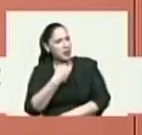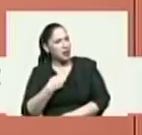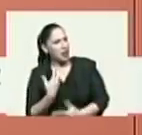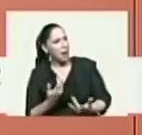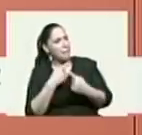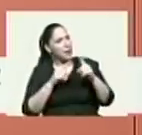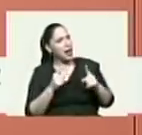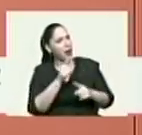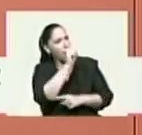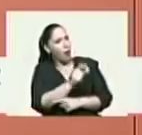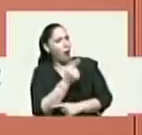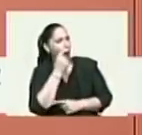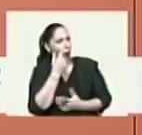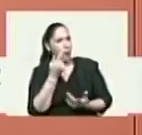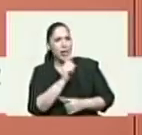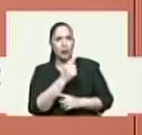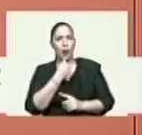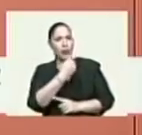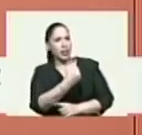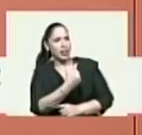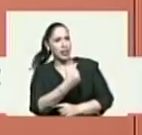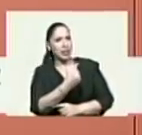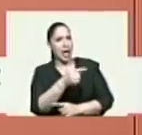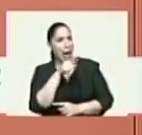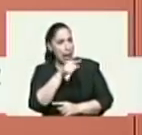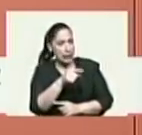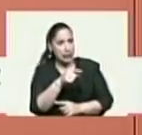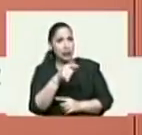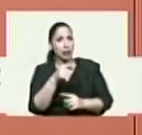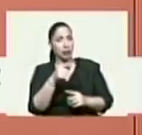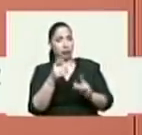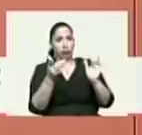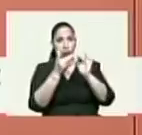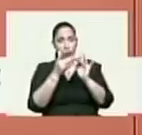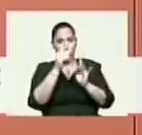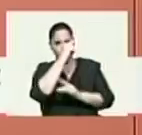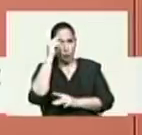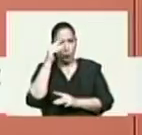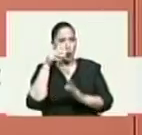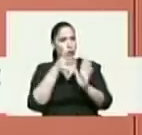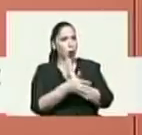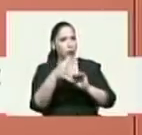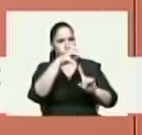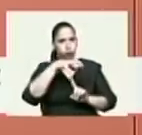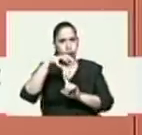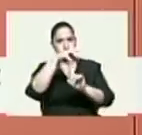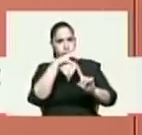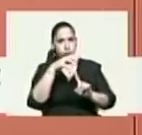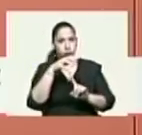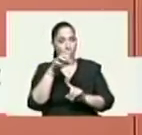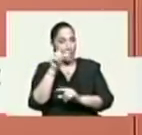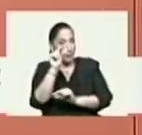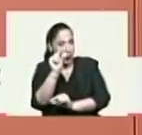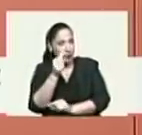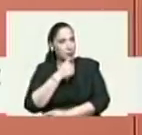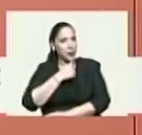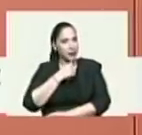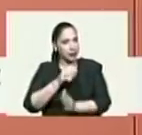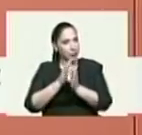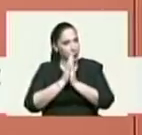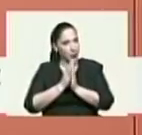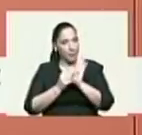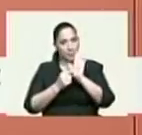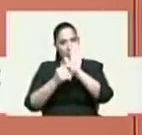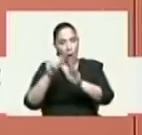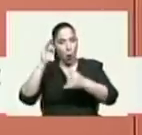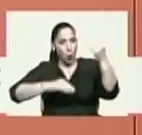menciona allí directamente a Borges en relación con el ataque con drones. Un poquito de paciencia. Yo quiero mostrar un